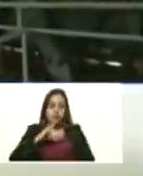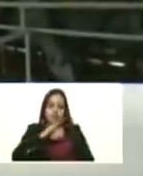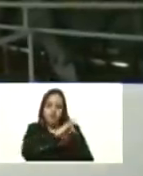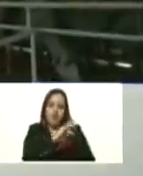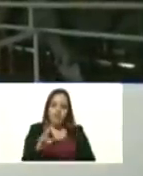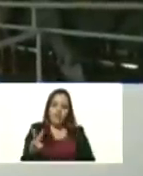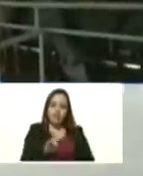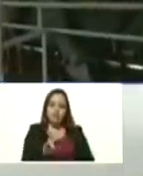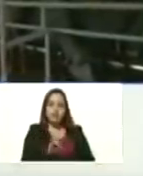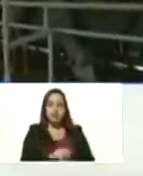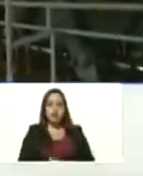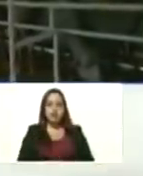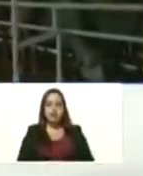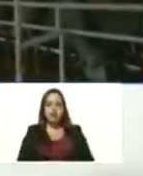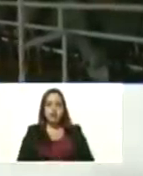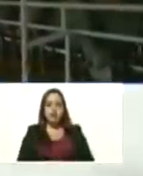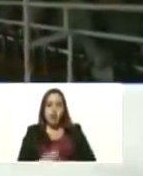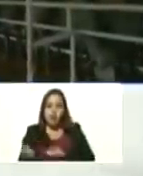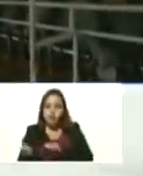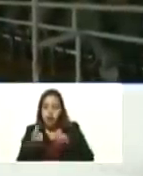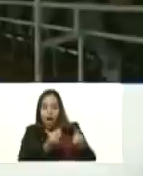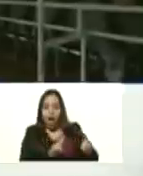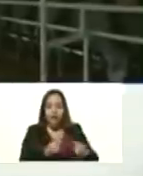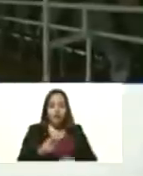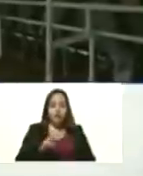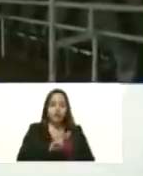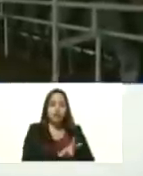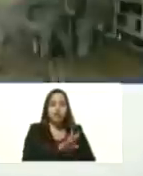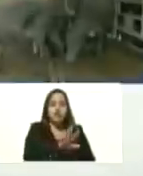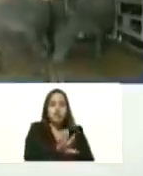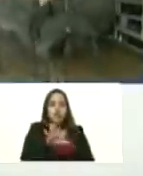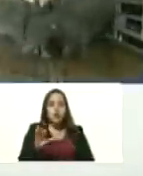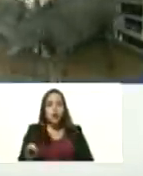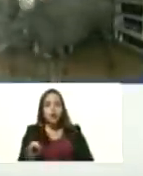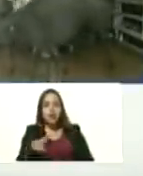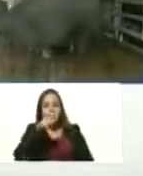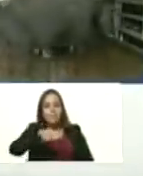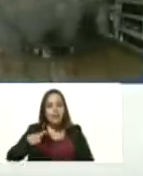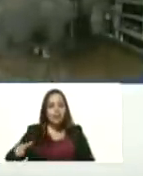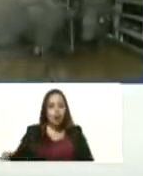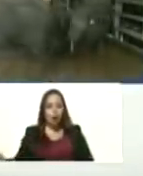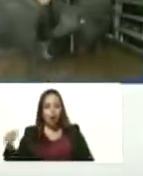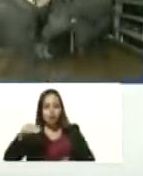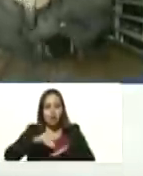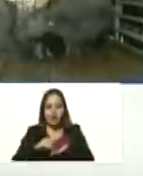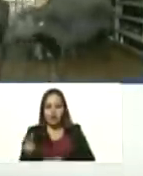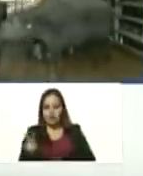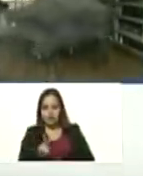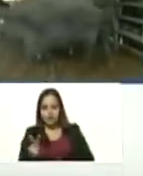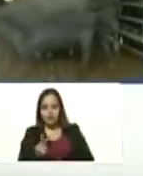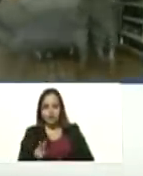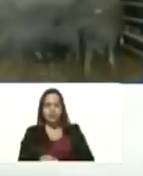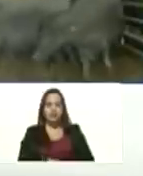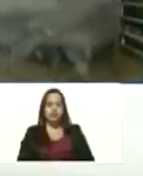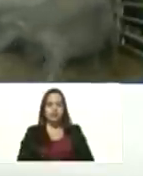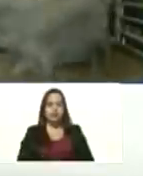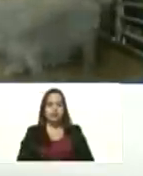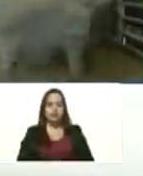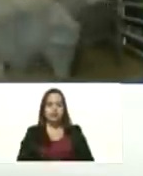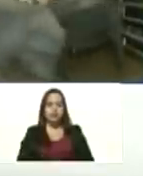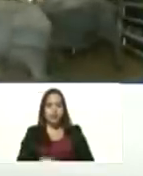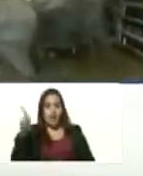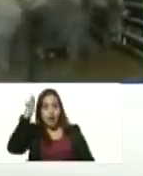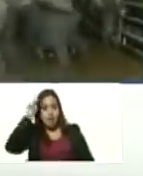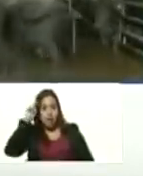venezuela trayendo 250 compatriotas del perú